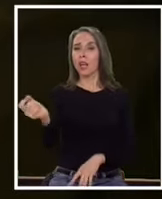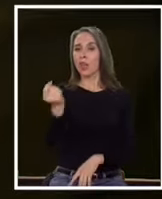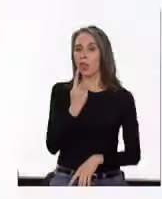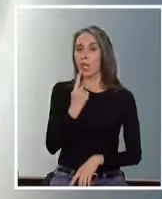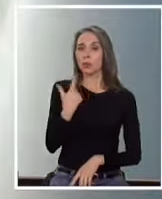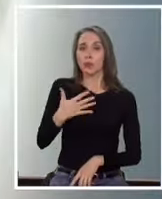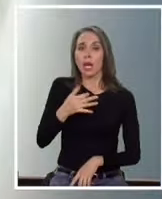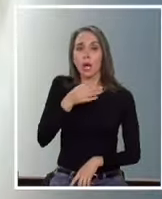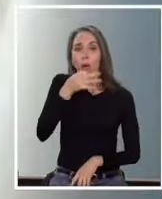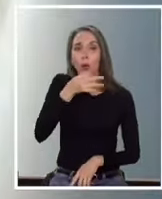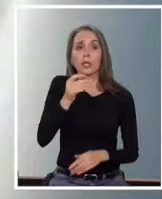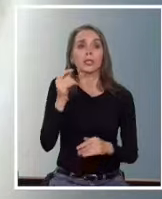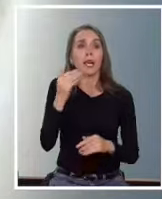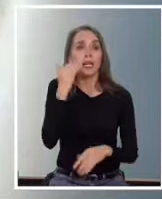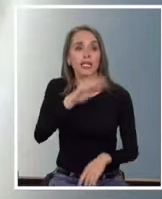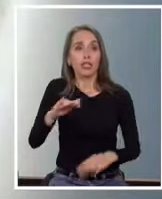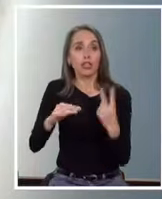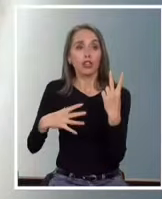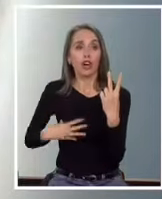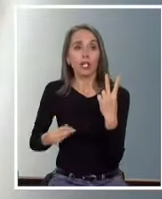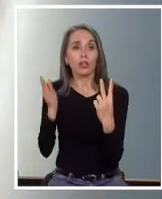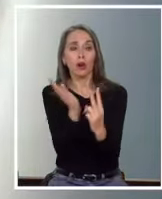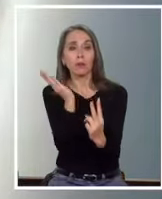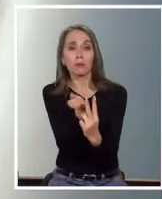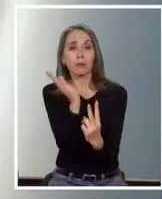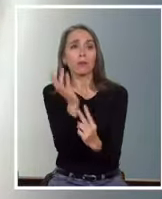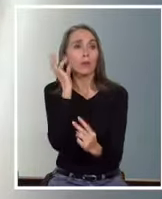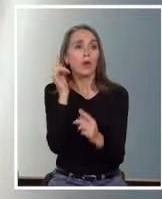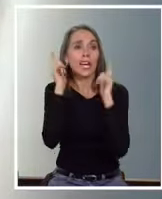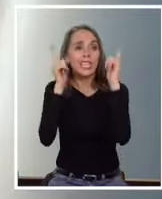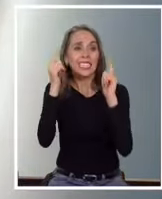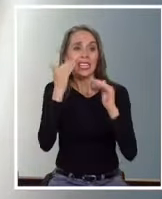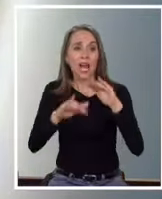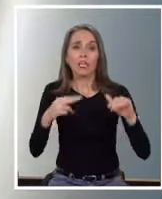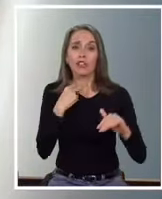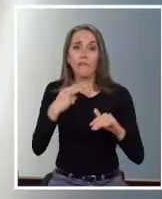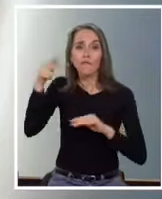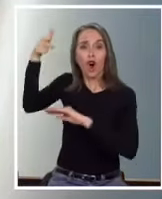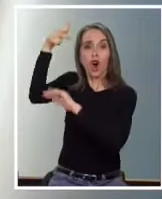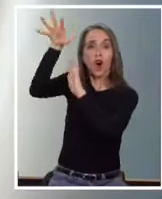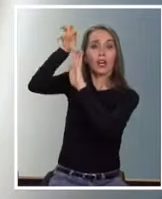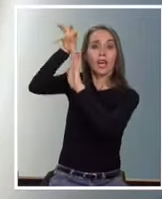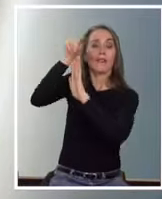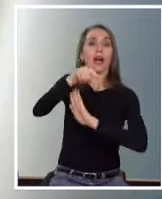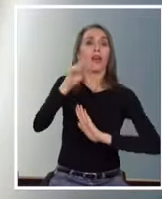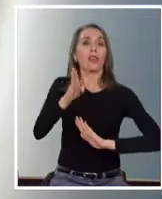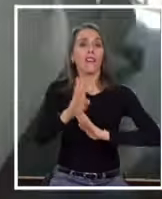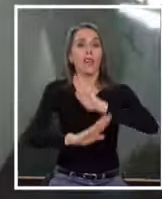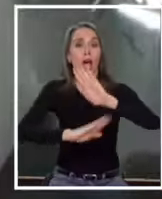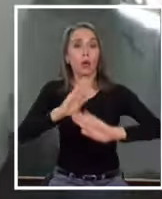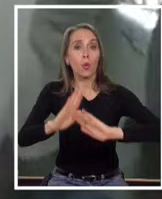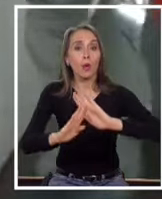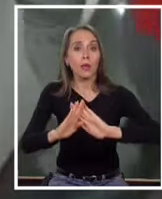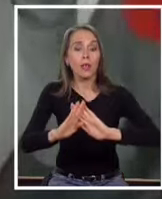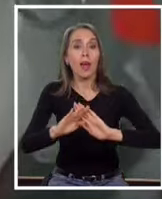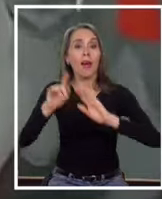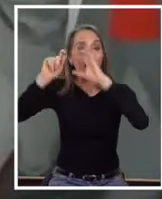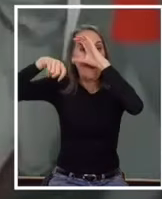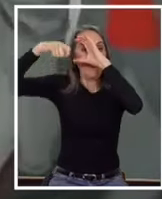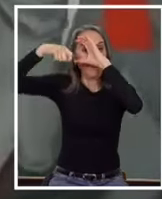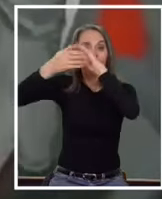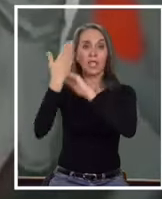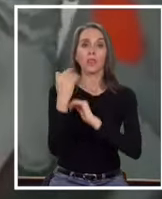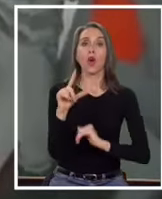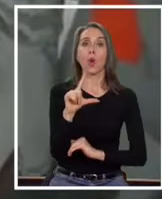grave. El maltrato que sufrieron sus dos hijos a manos de quien se suponía debía cuidarlos. Este video corresponde al